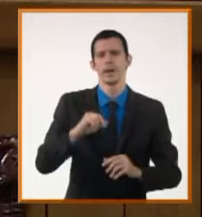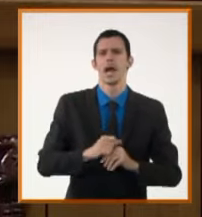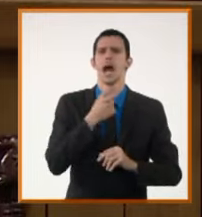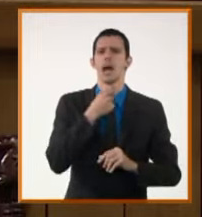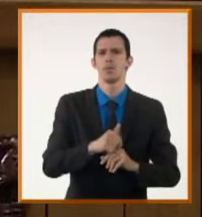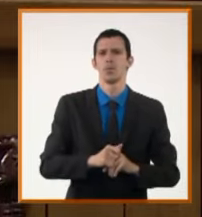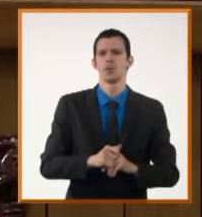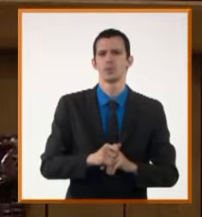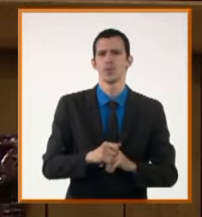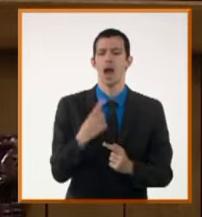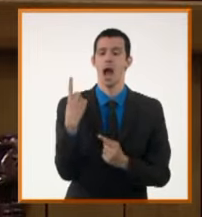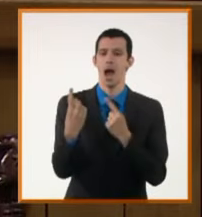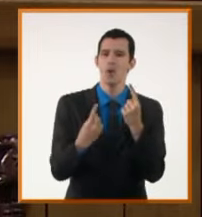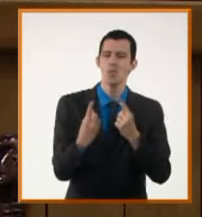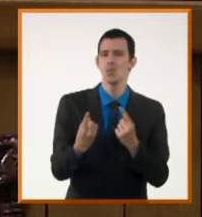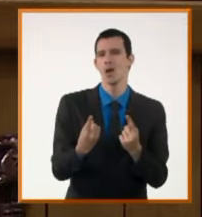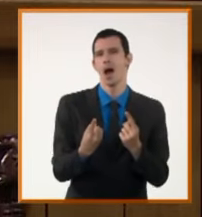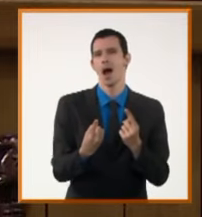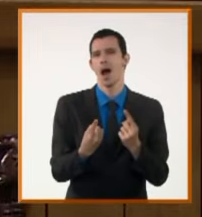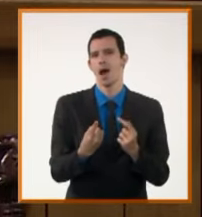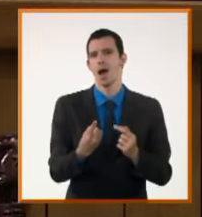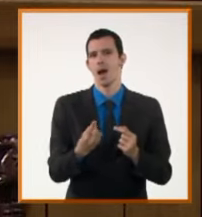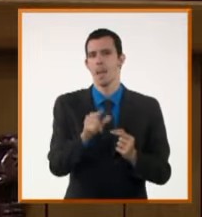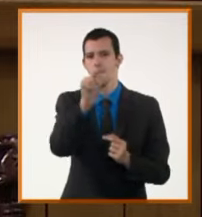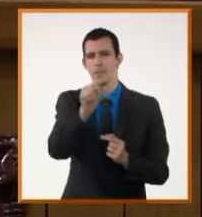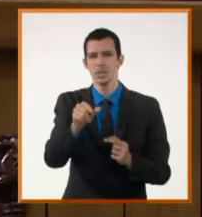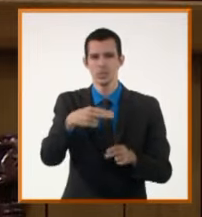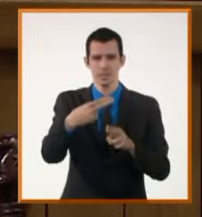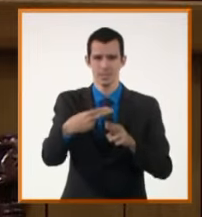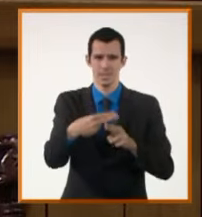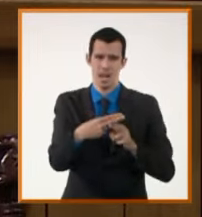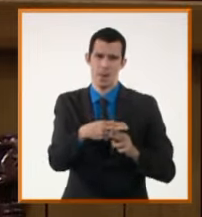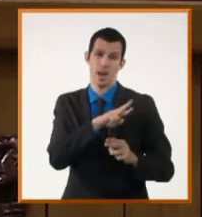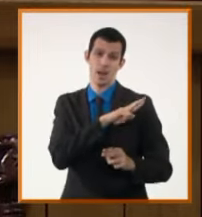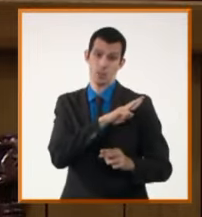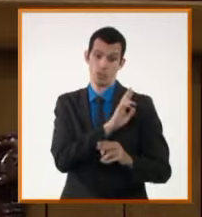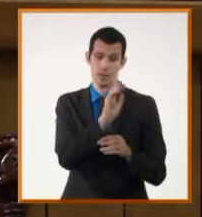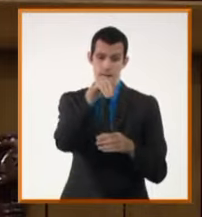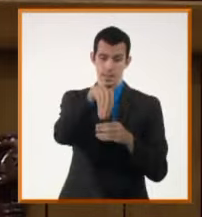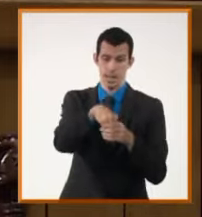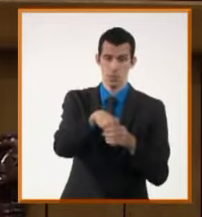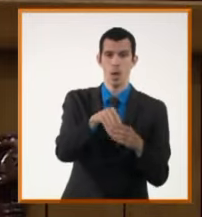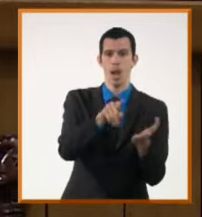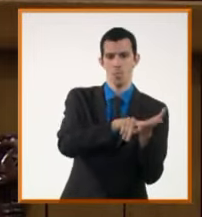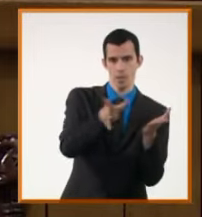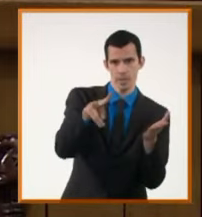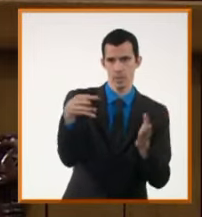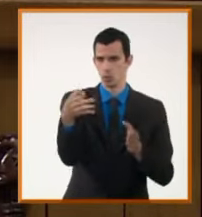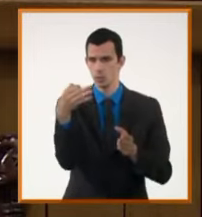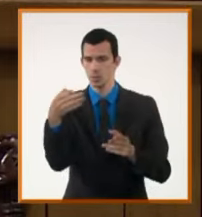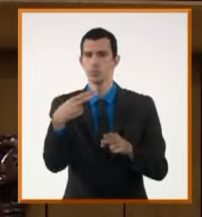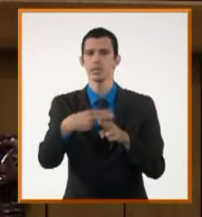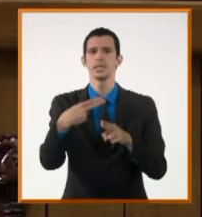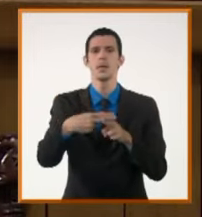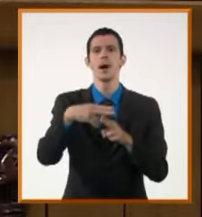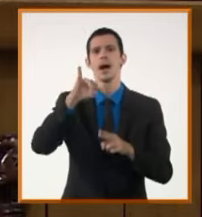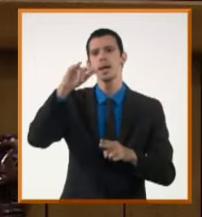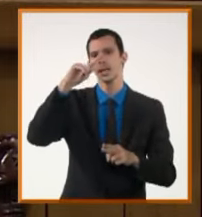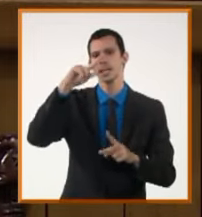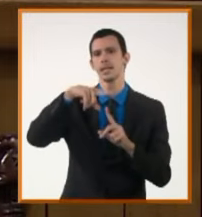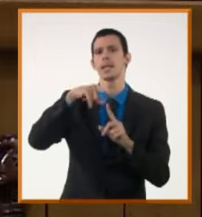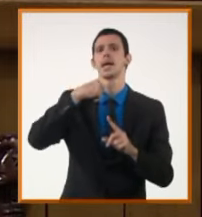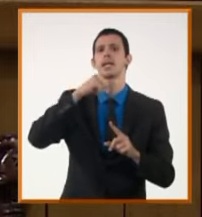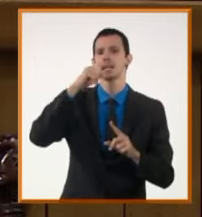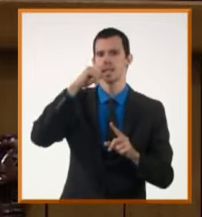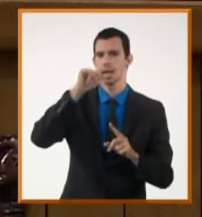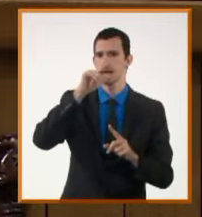intendentes. Se han movido 111 intendentes, el 73% de todos los intendentes. Y hay municipios que han